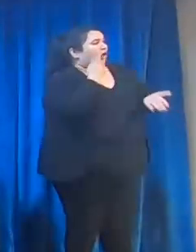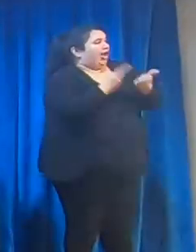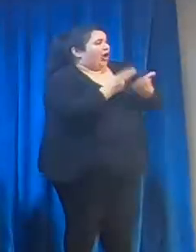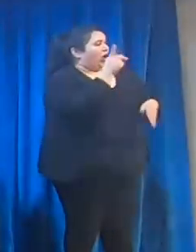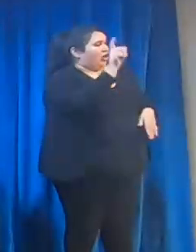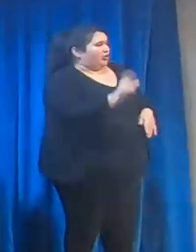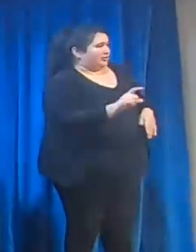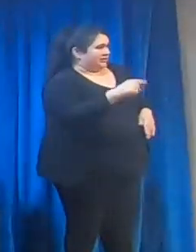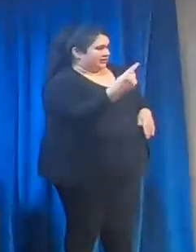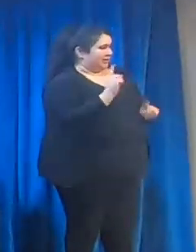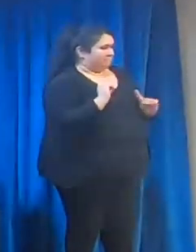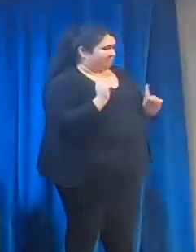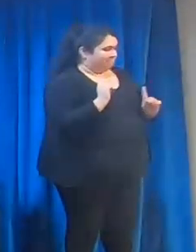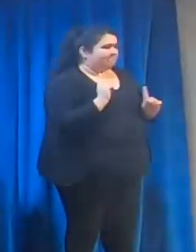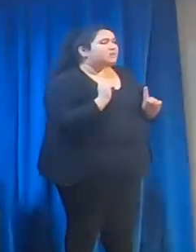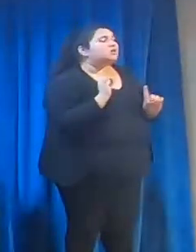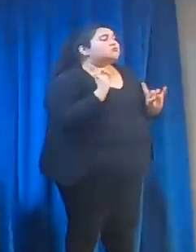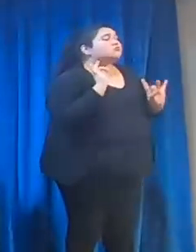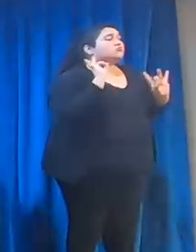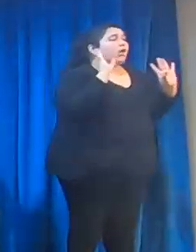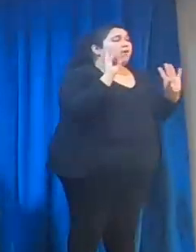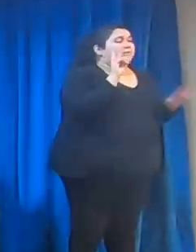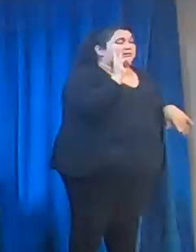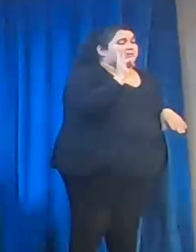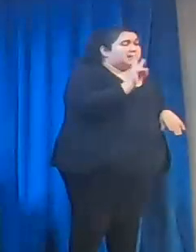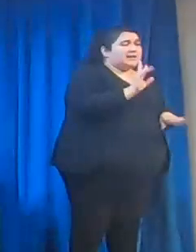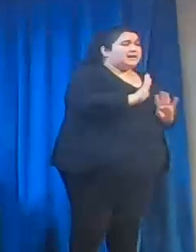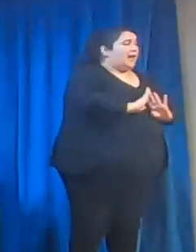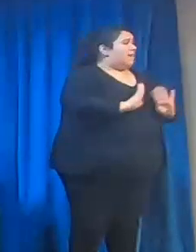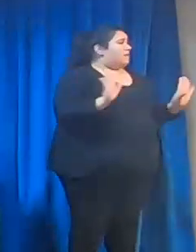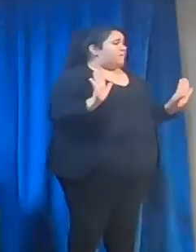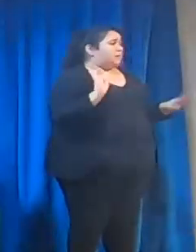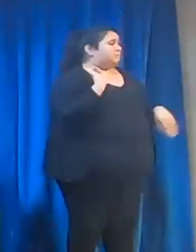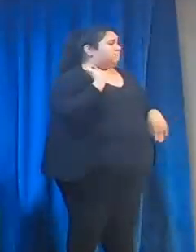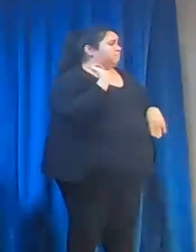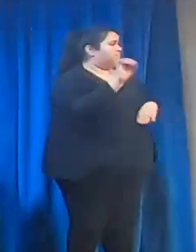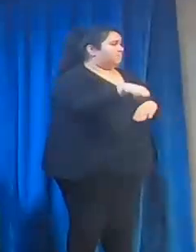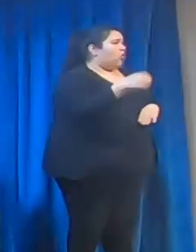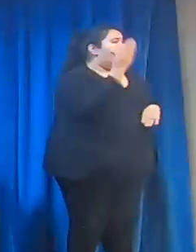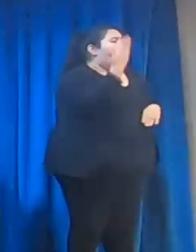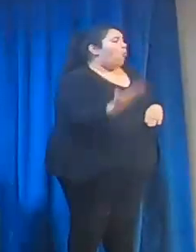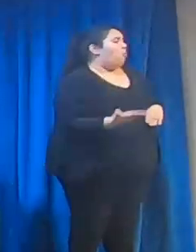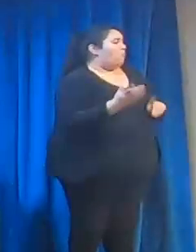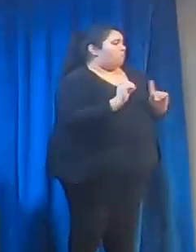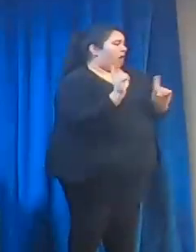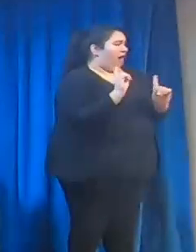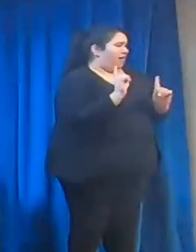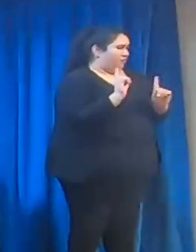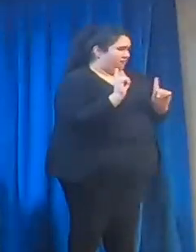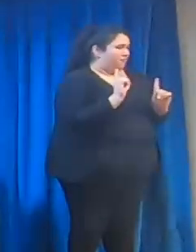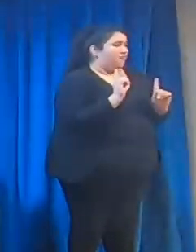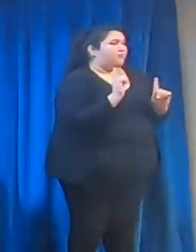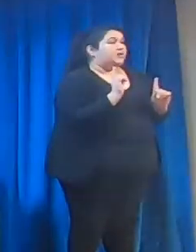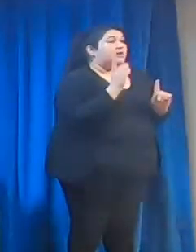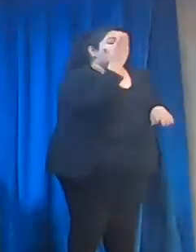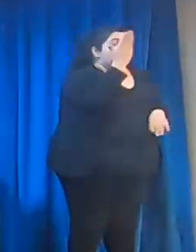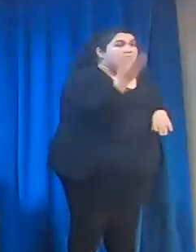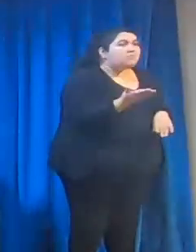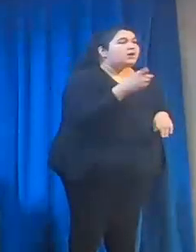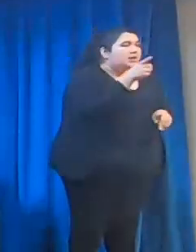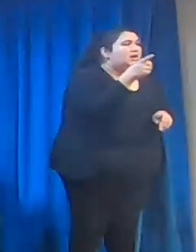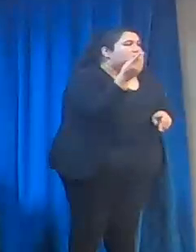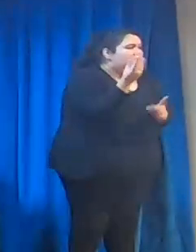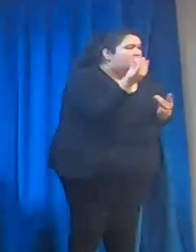reconocimiento. Se les dice simplemente no se la ve como un ser humano integral cuya presencia